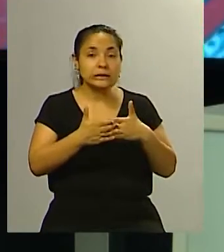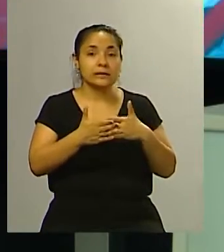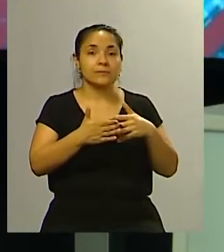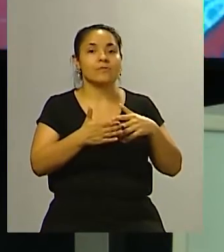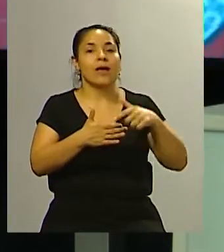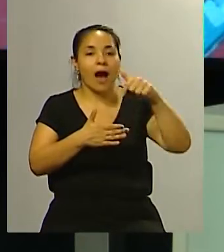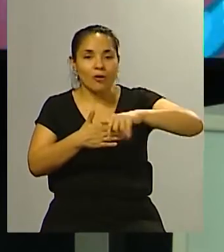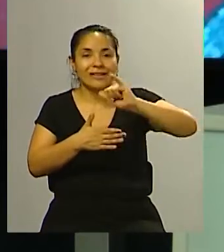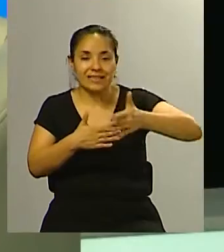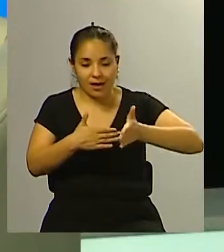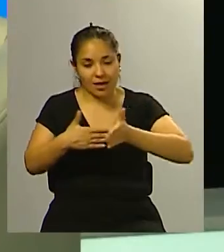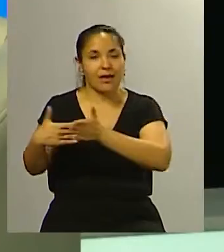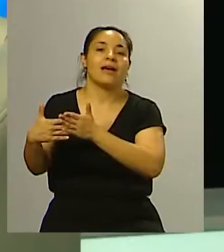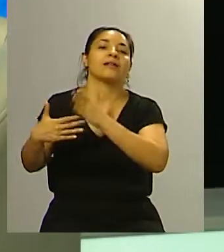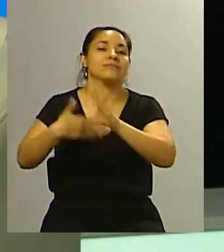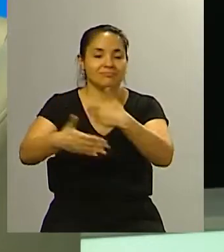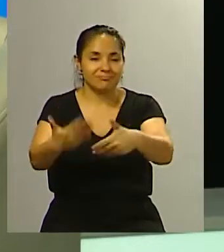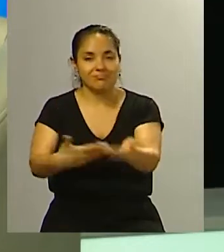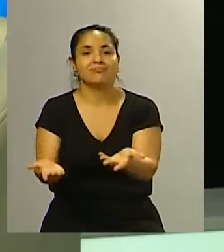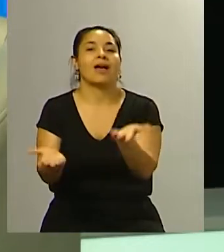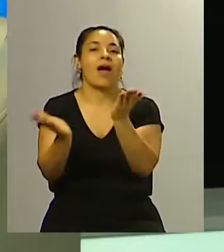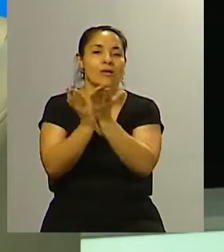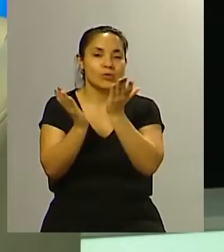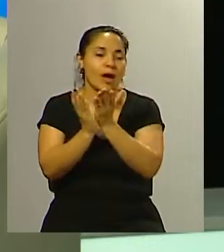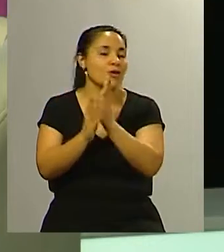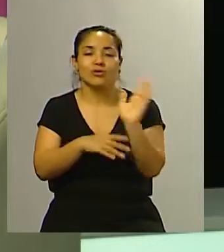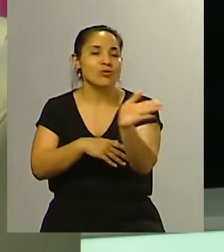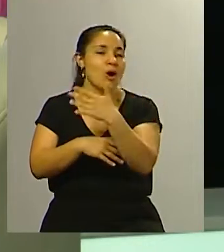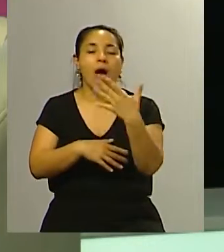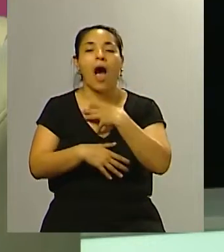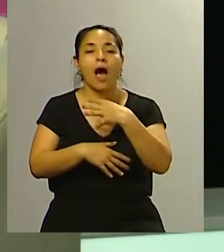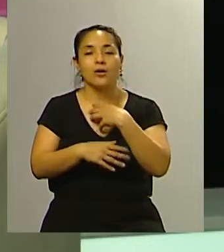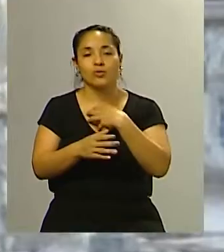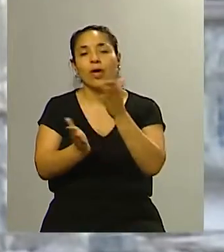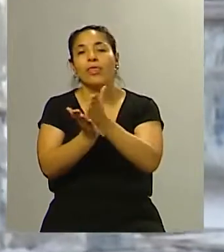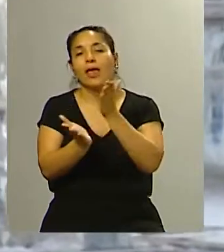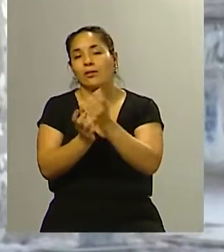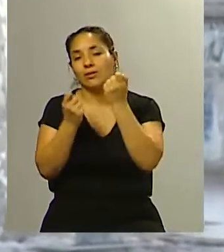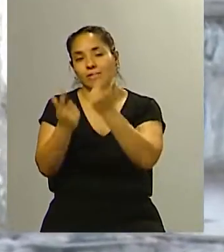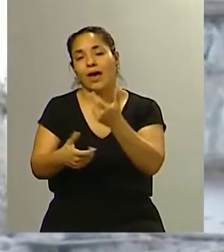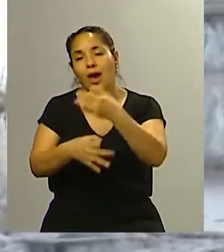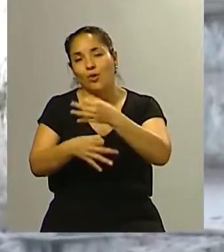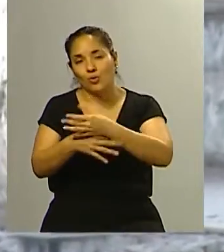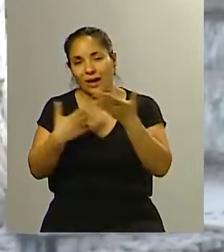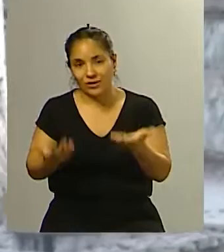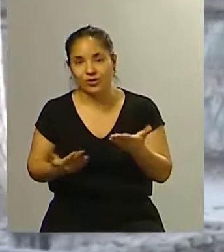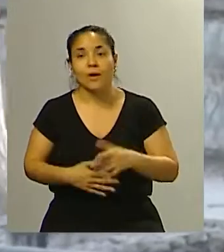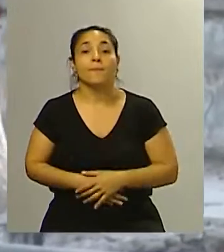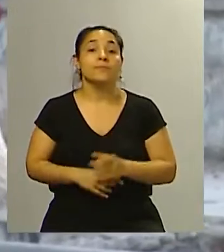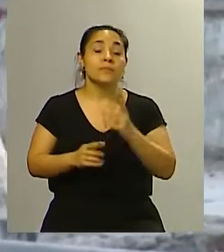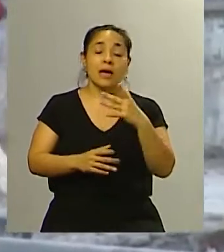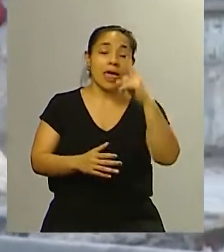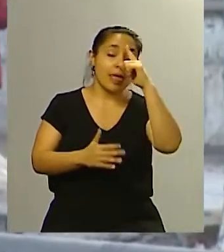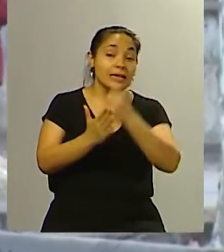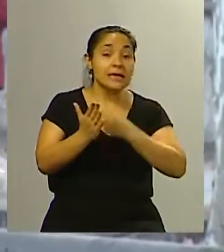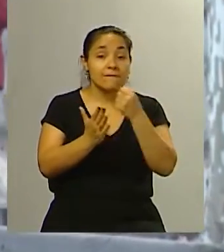que merecen y el derecho a la educación a todos los estudiantes. Creo que el desafío y un poco la responsabilidad de los que estamos